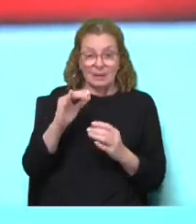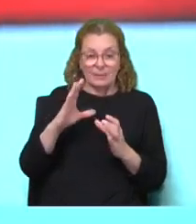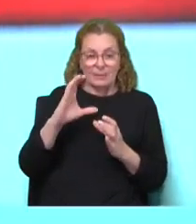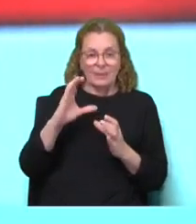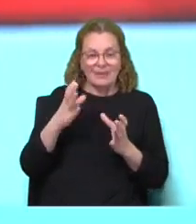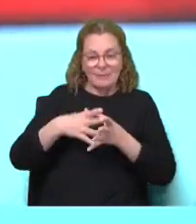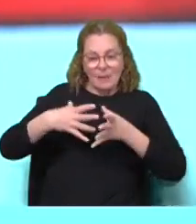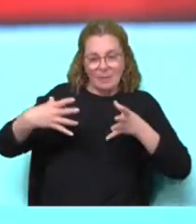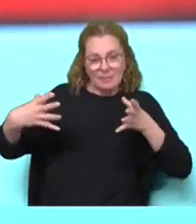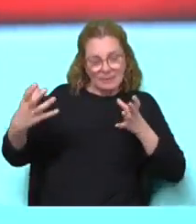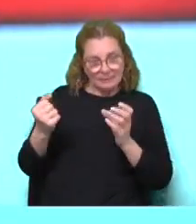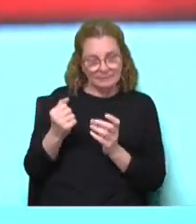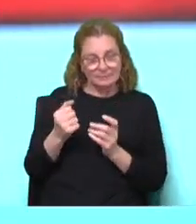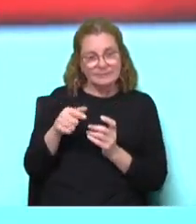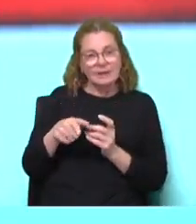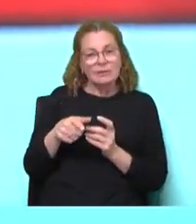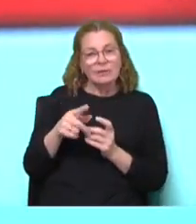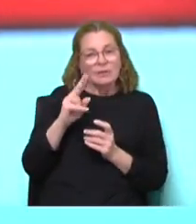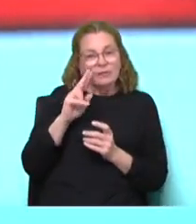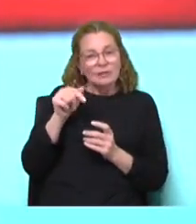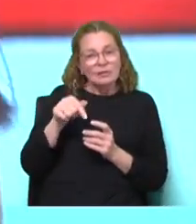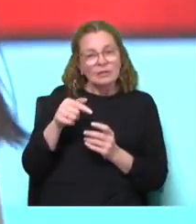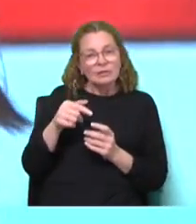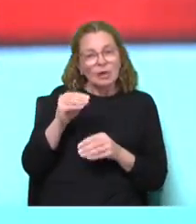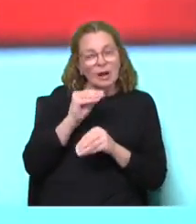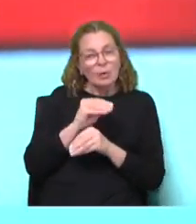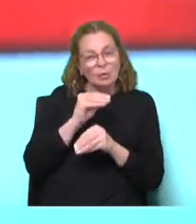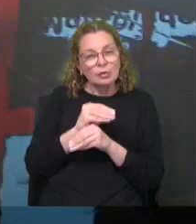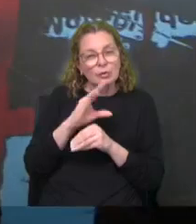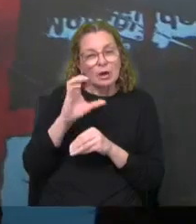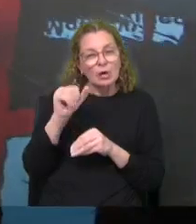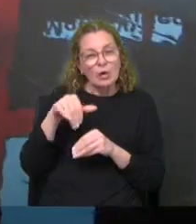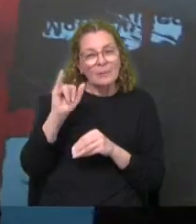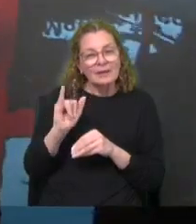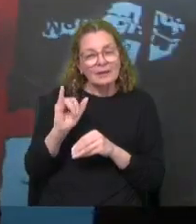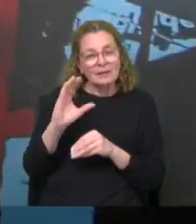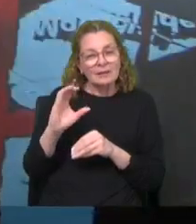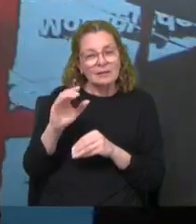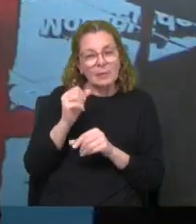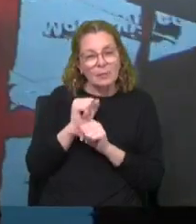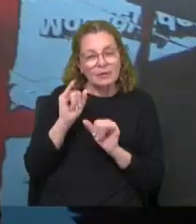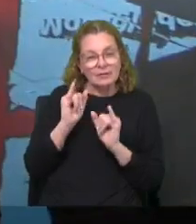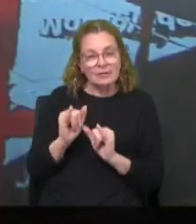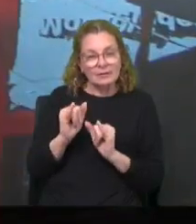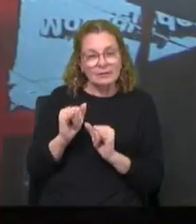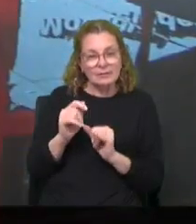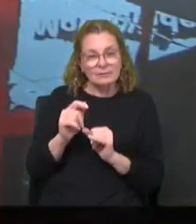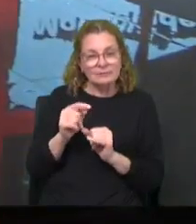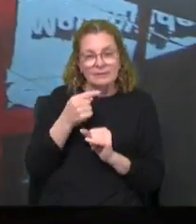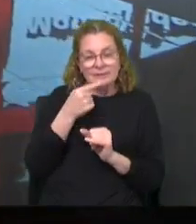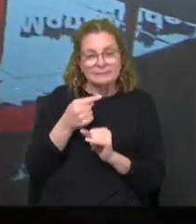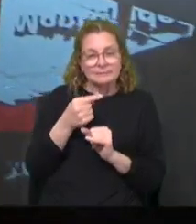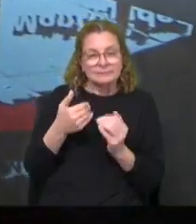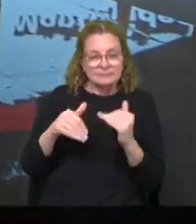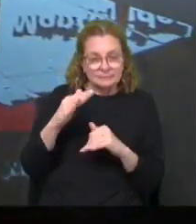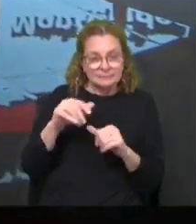aumentando. ¿Eso se ha visto dentro de la cultura del cómic? De poder, yo qué sé, publicar